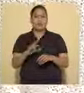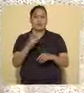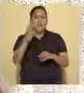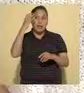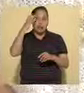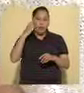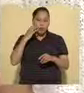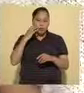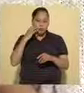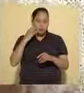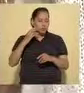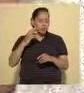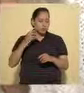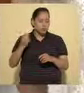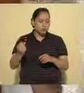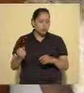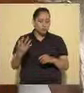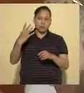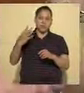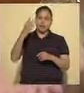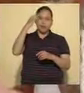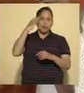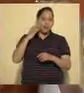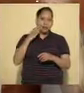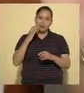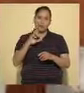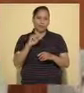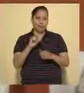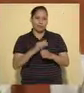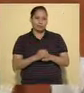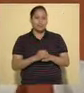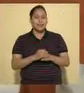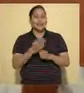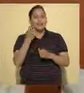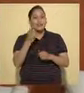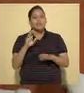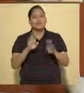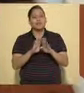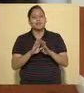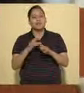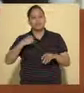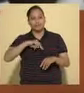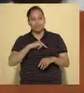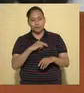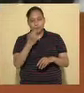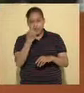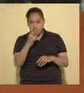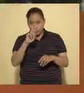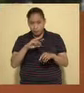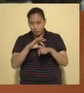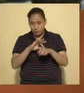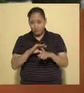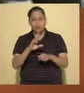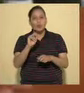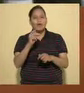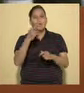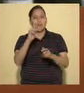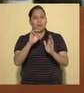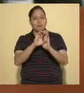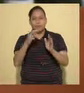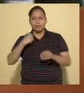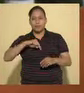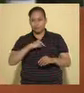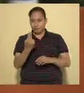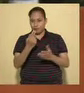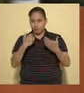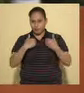león, porque entonces... No sabemos. ¿No? ¿Verdad? No sabemos. Entonces, no es así, pero esto hay que